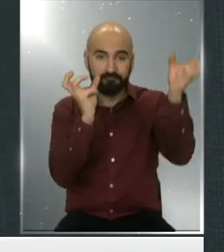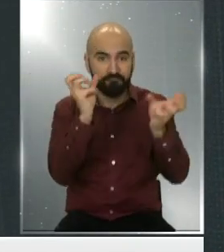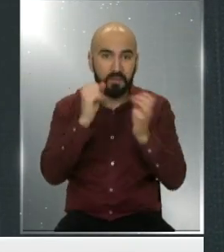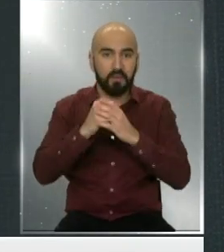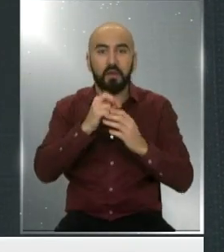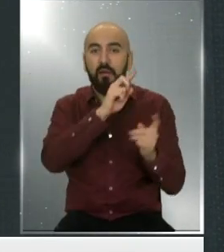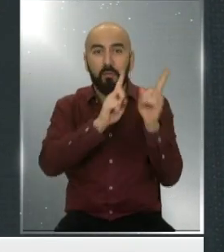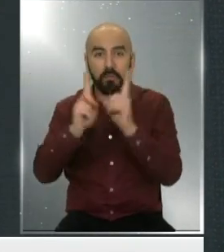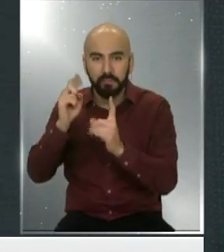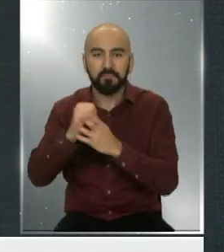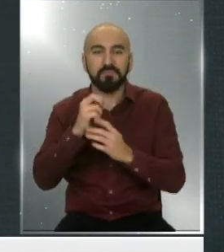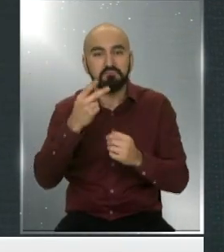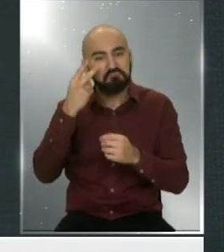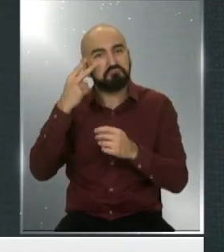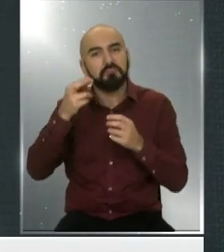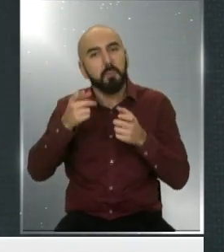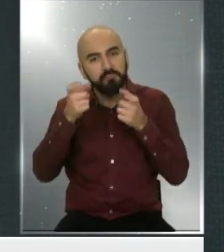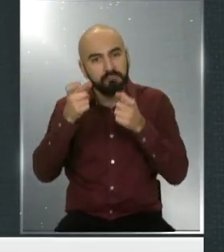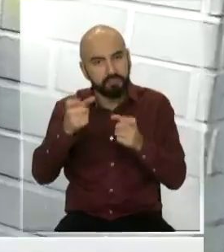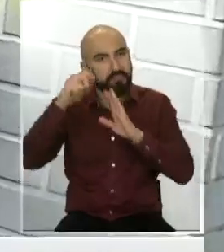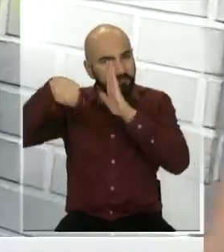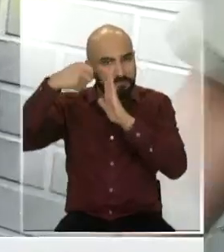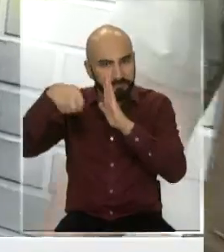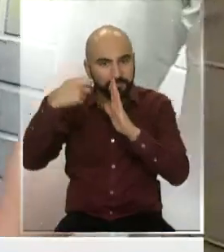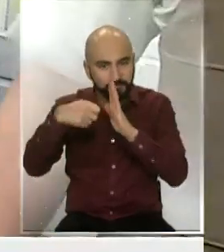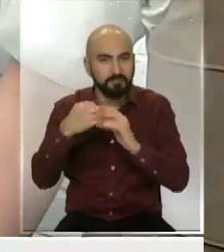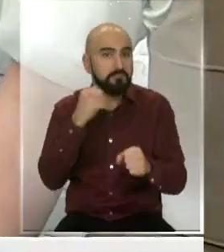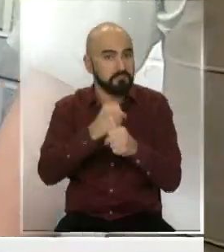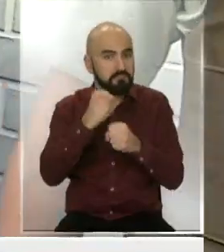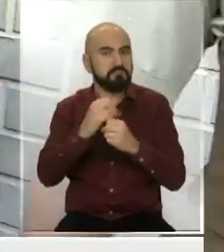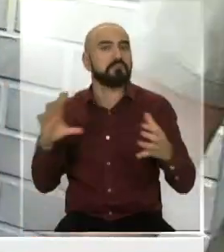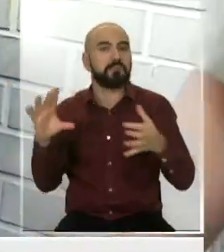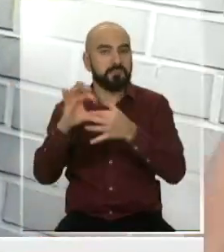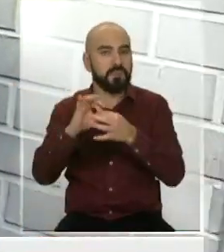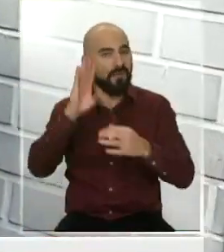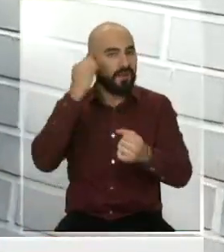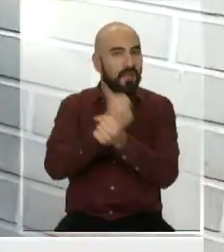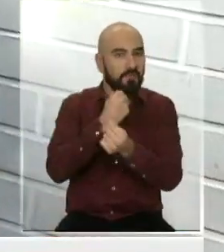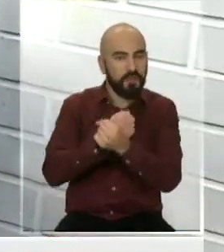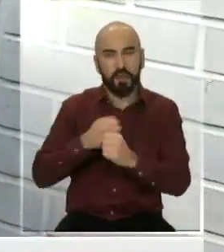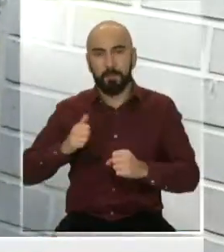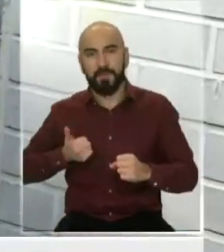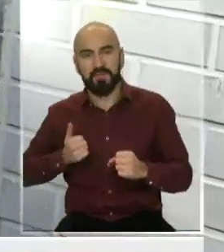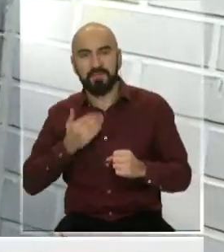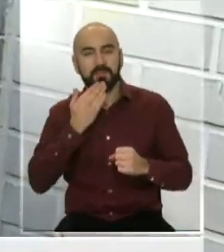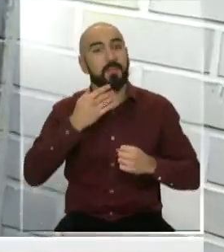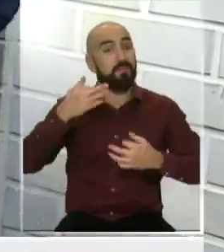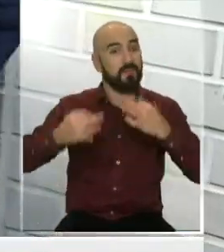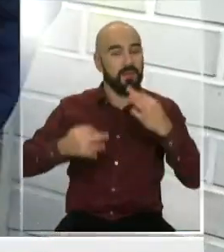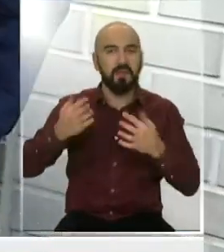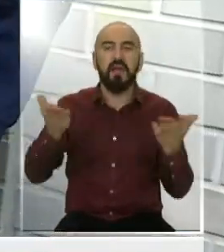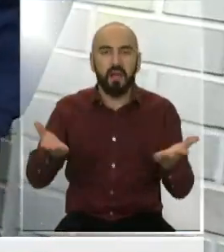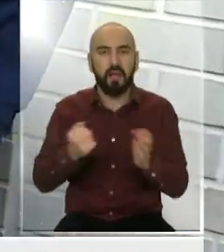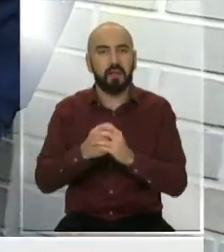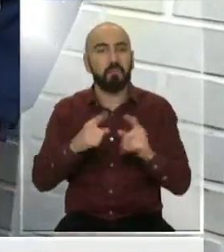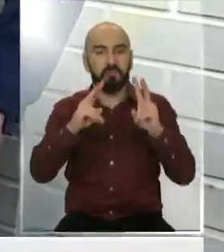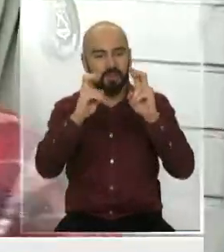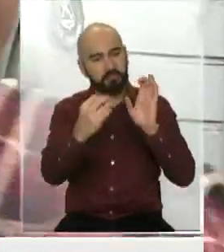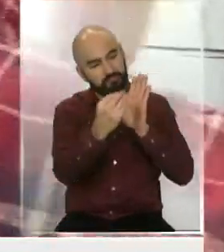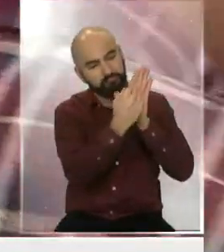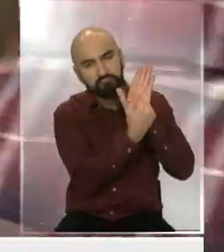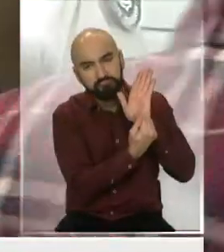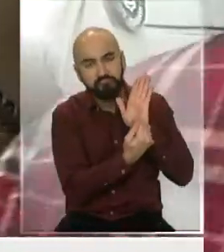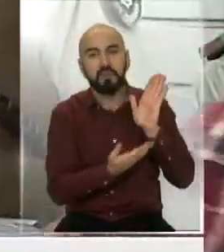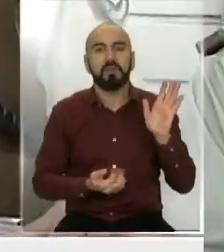alerten hechos delictivos y un trabajo mancomunado entre carabineros, la PDI y las fiscalías son parte de los anuncios.